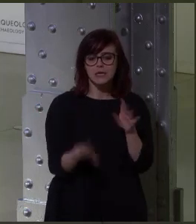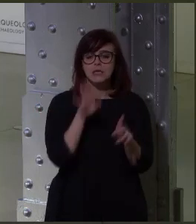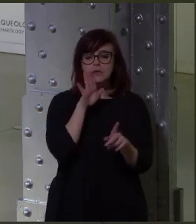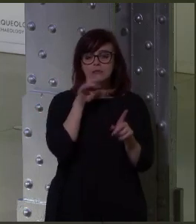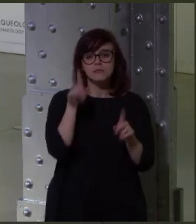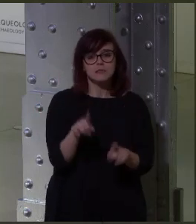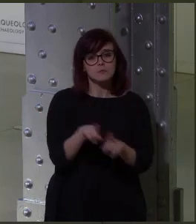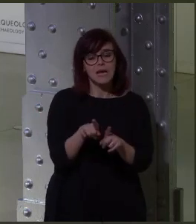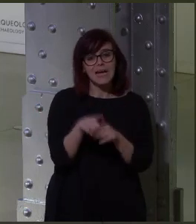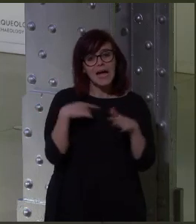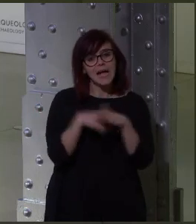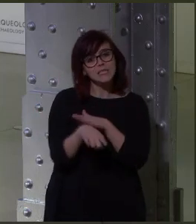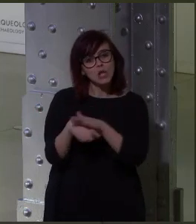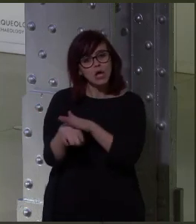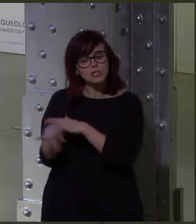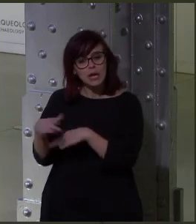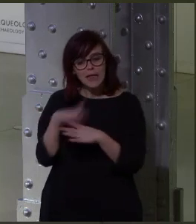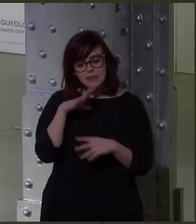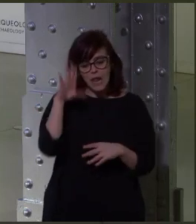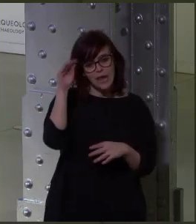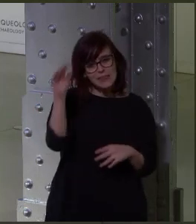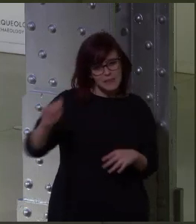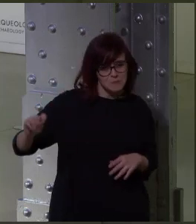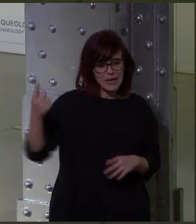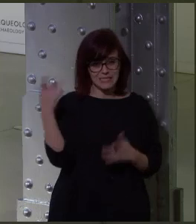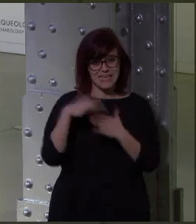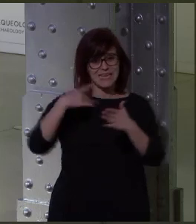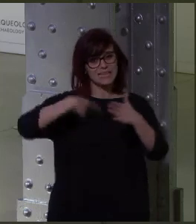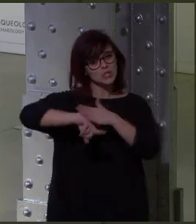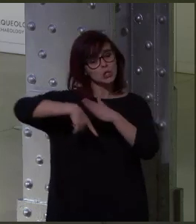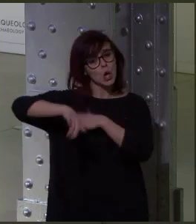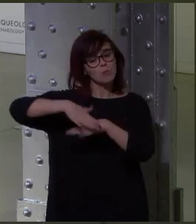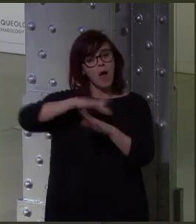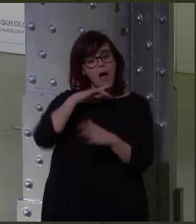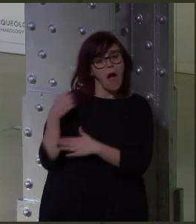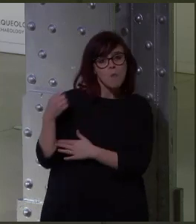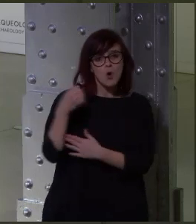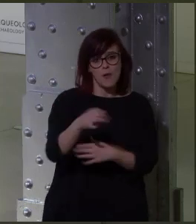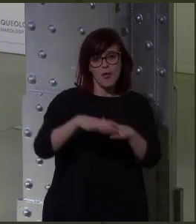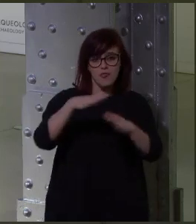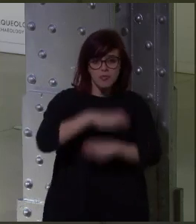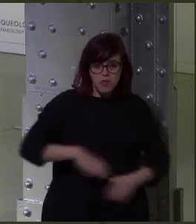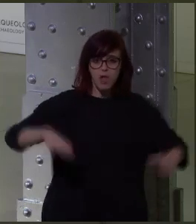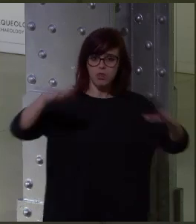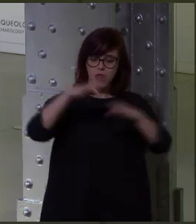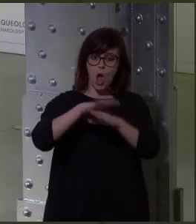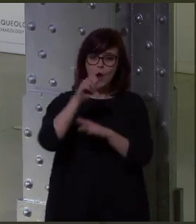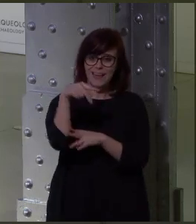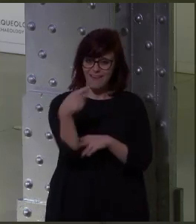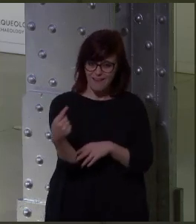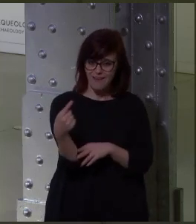encaminadas a hacer una gestión más inteligente de la pesca, una gestión apoyada por la ciencia, apoyada por